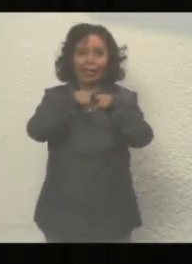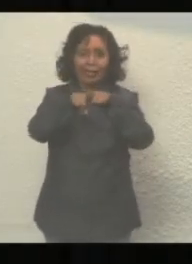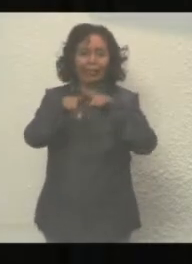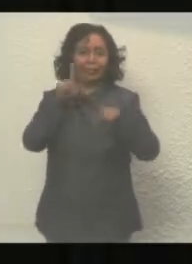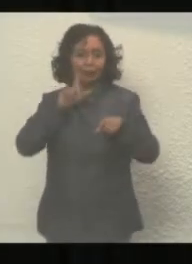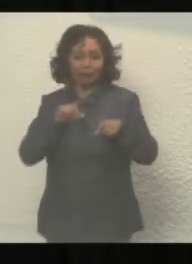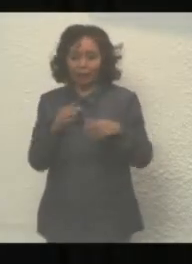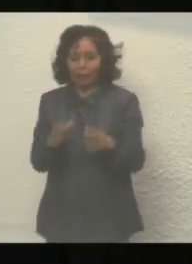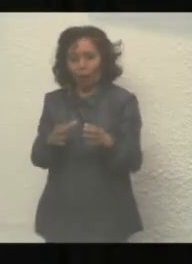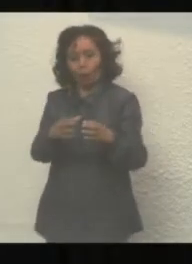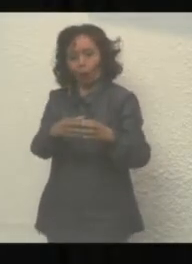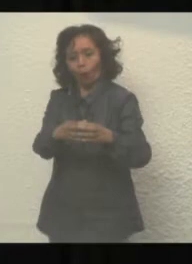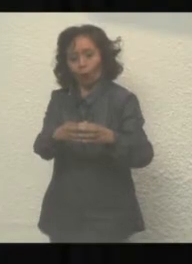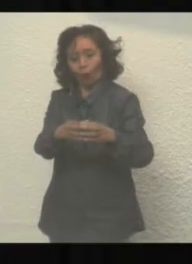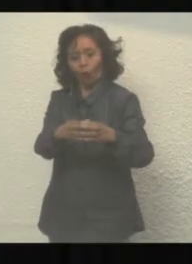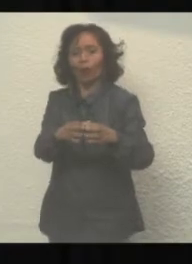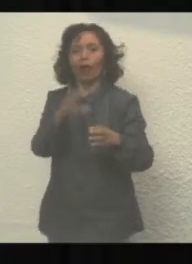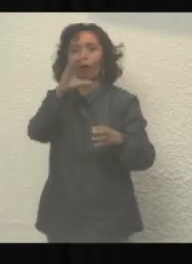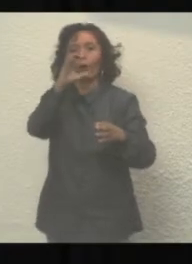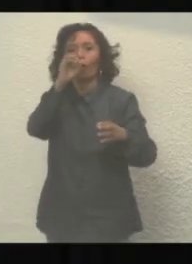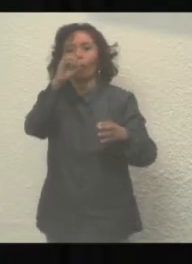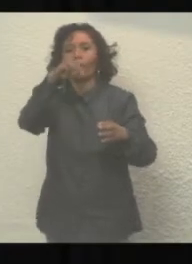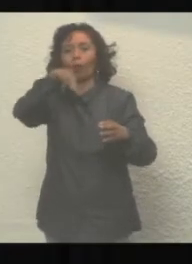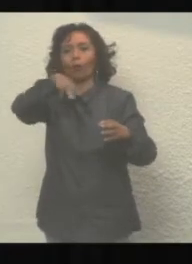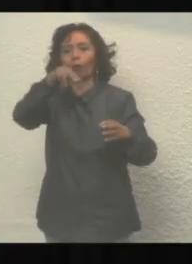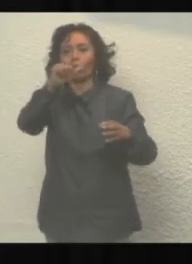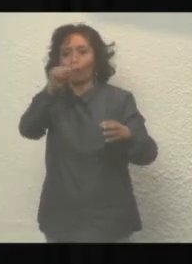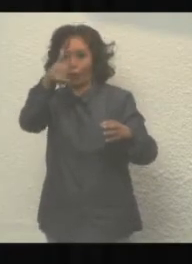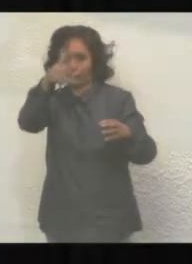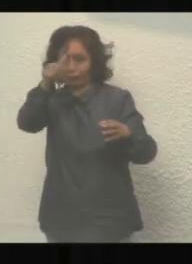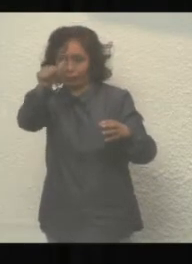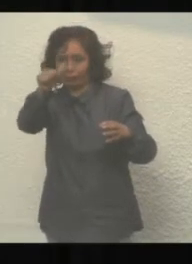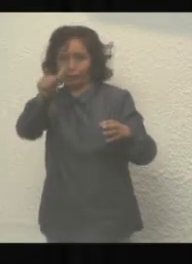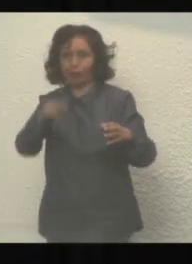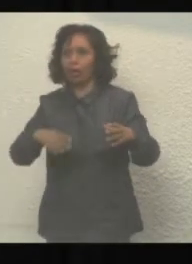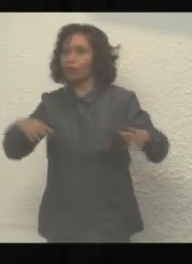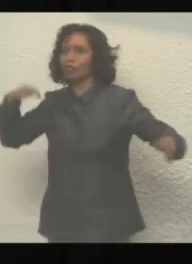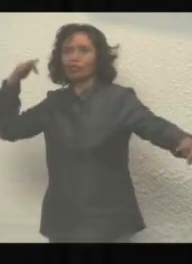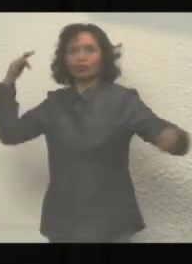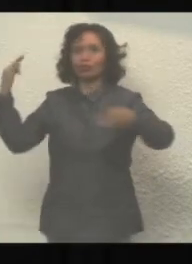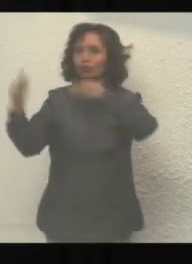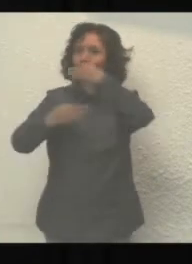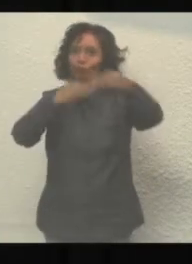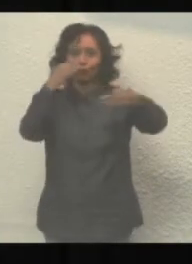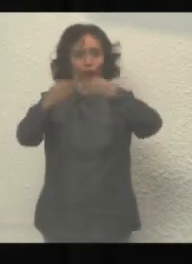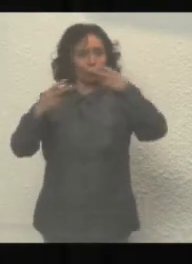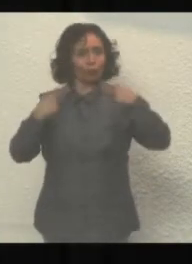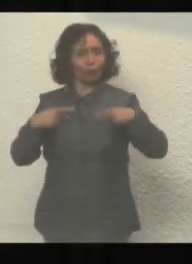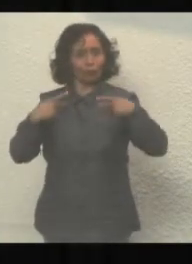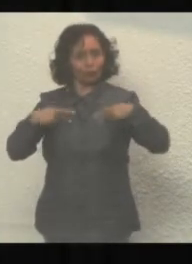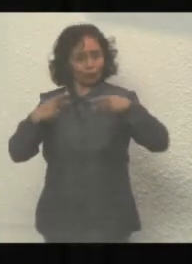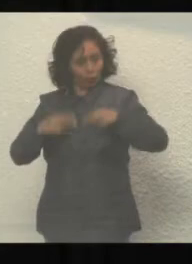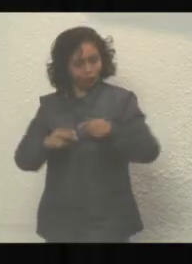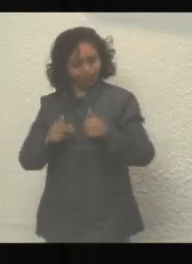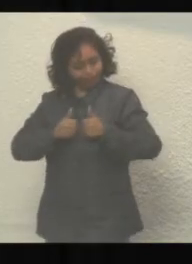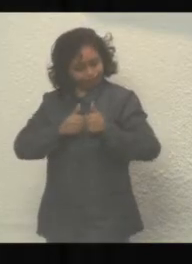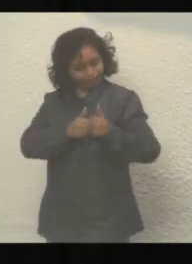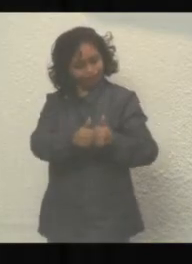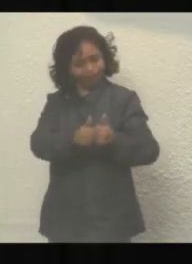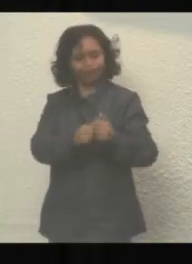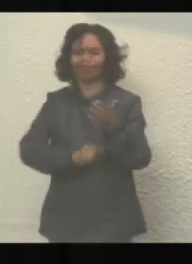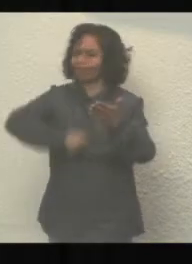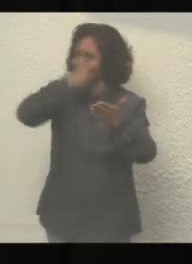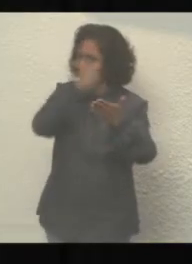Comaya y de la Conami y de Lecmia, y de todos los que estuvieron en mi caminar y en mi